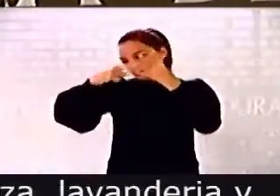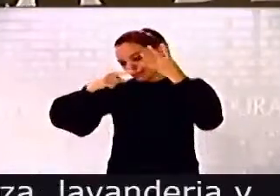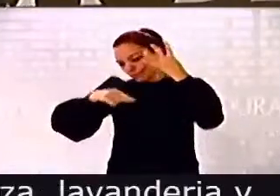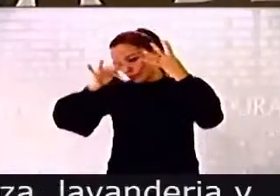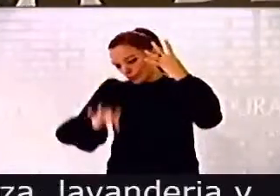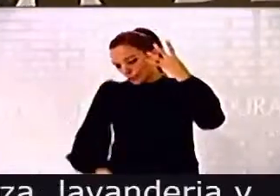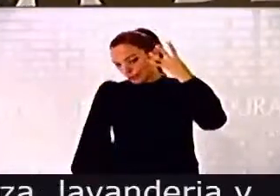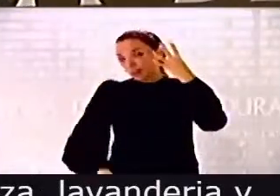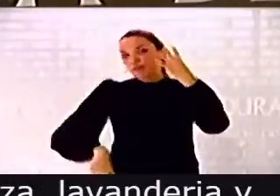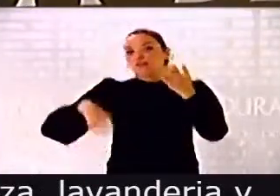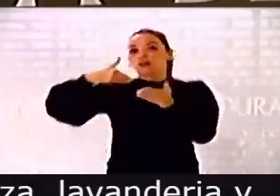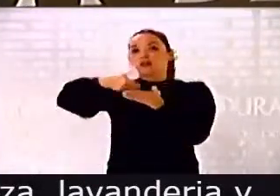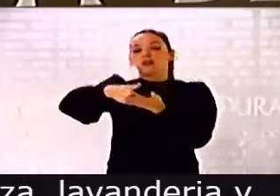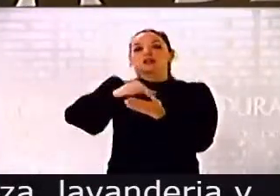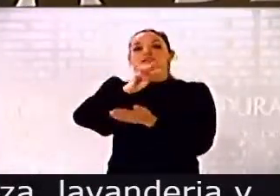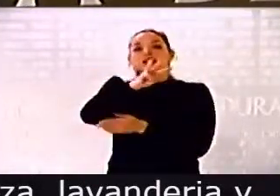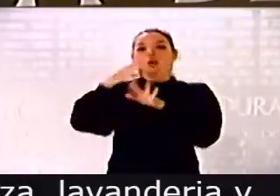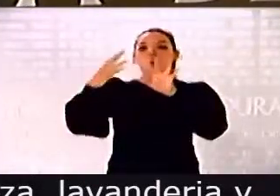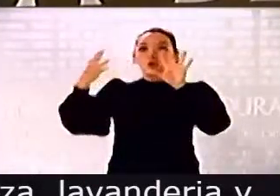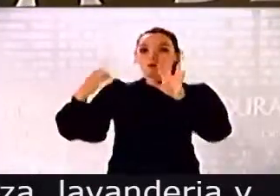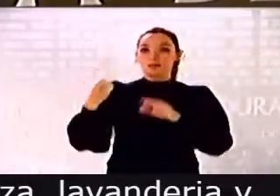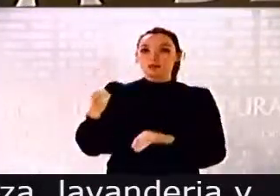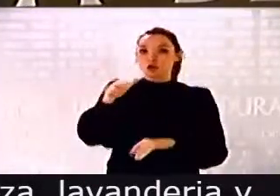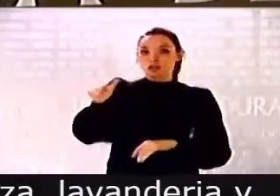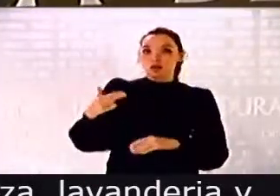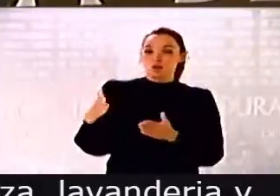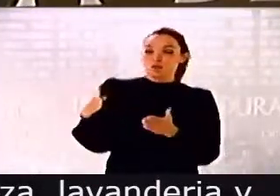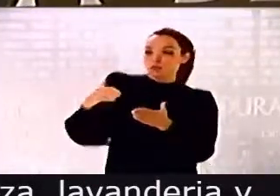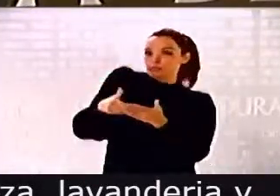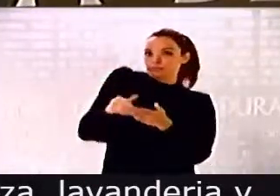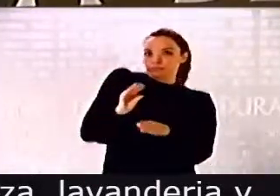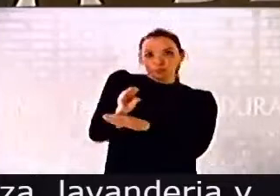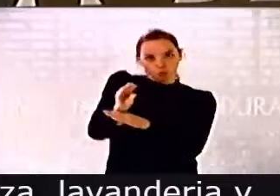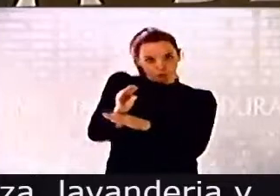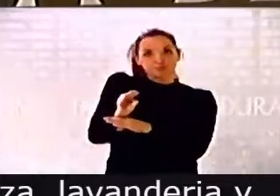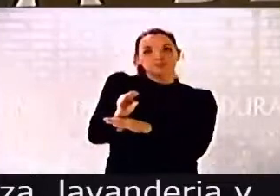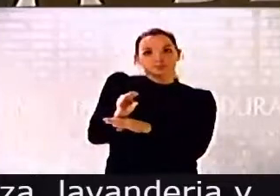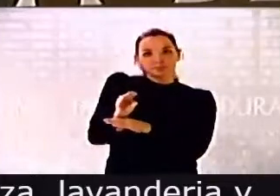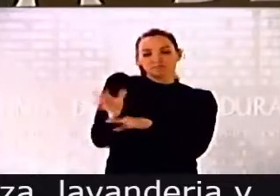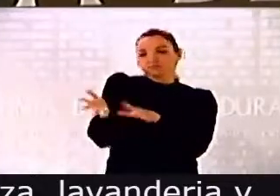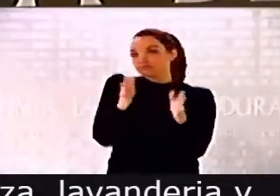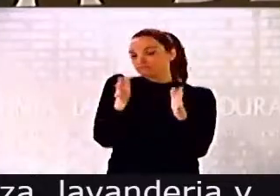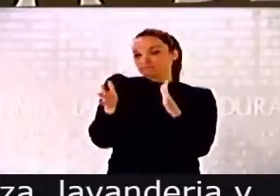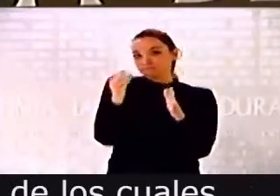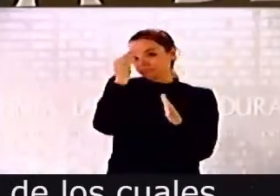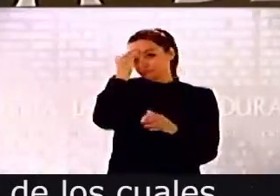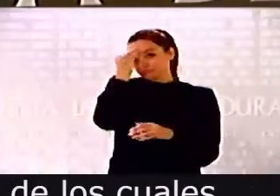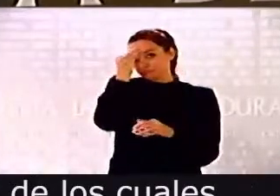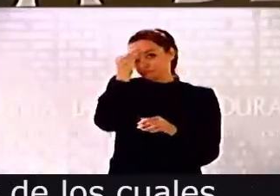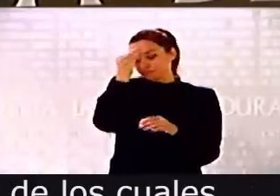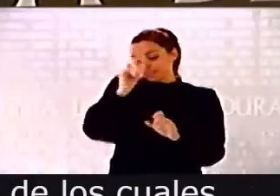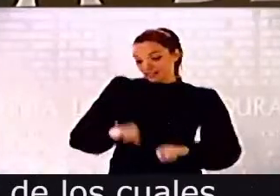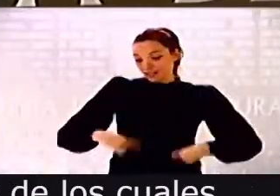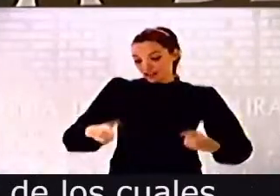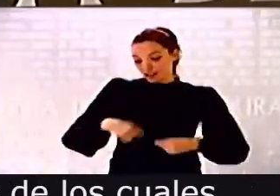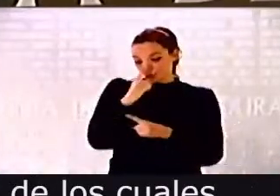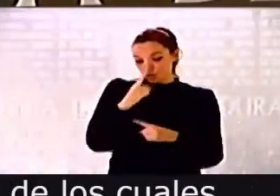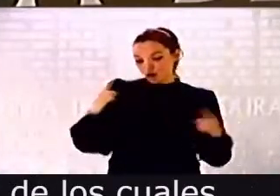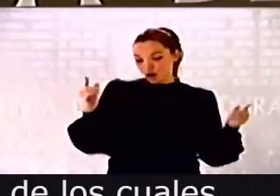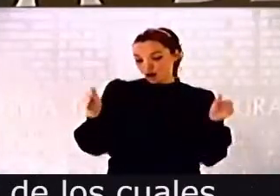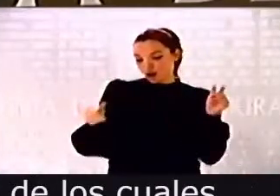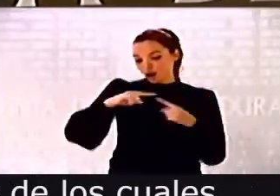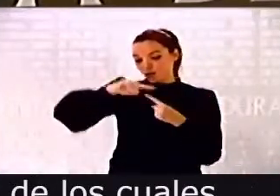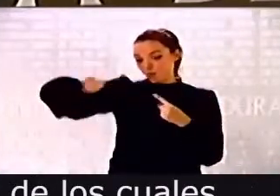hasta ahora 39 millones de euros, de los cuales estimamos que la previsión del gasto anual